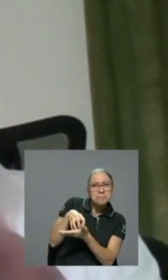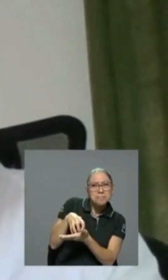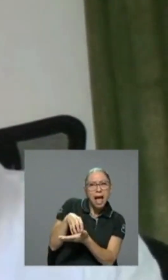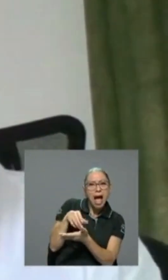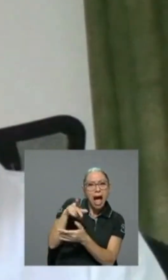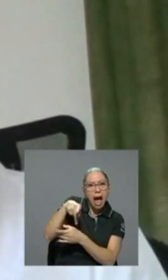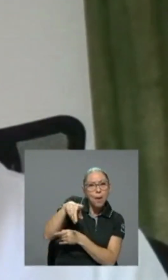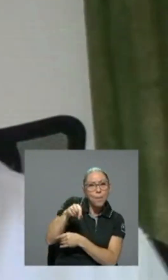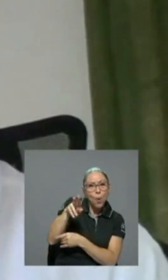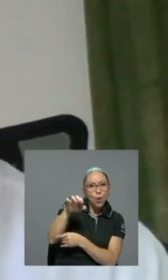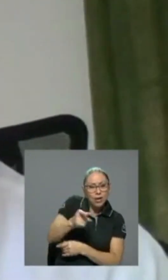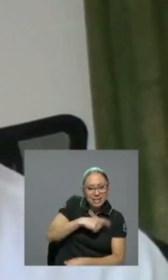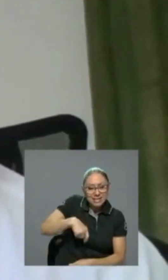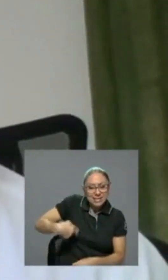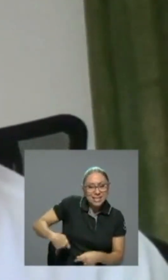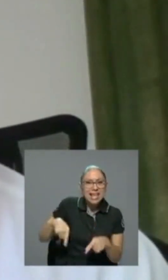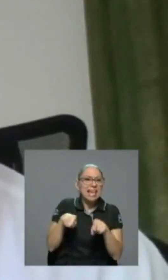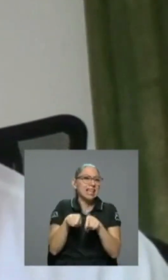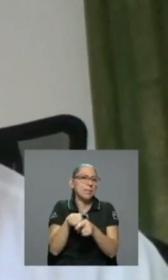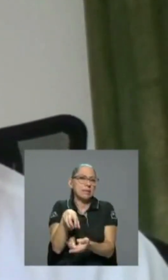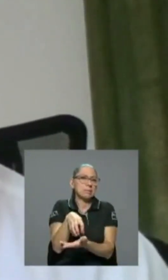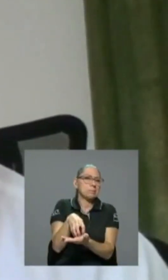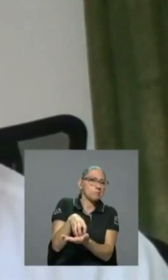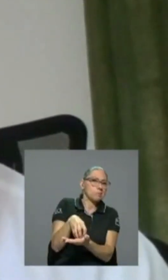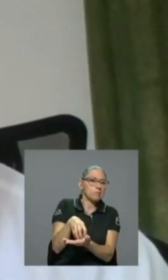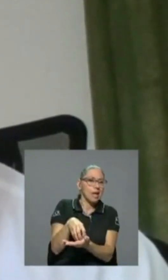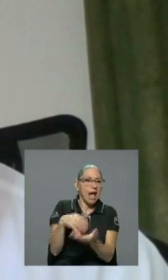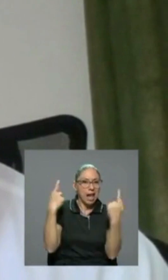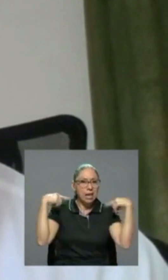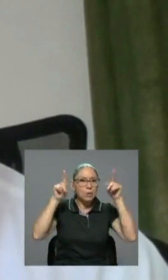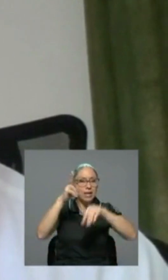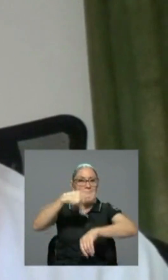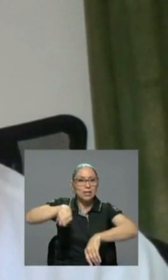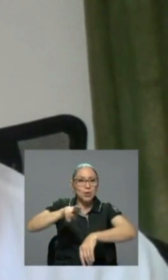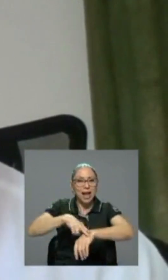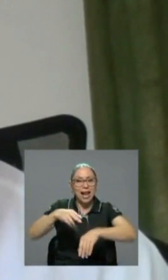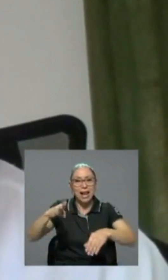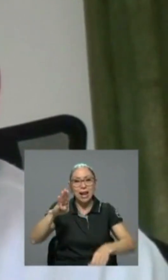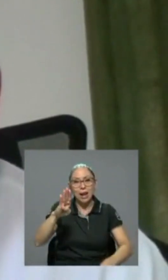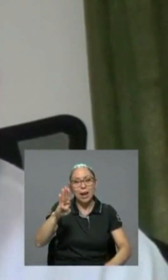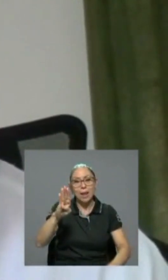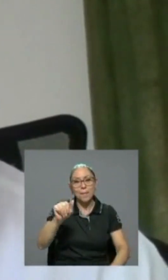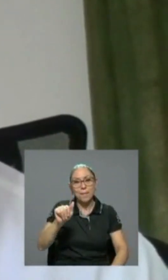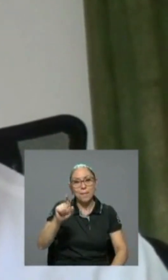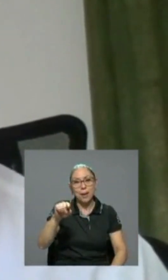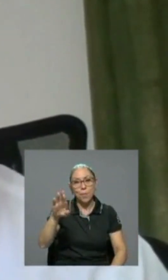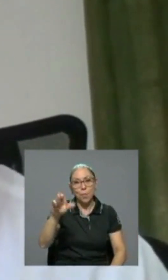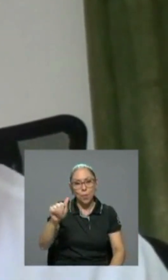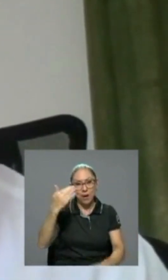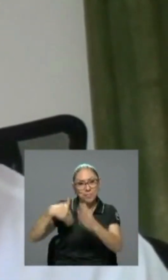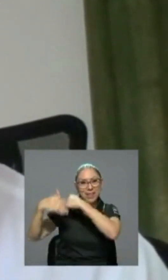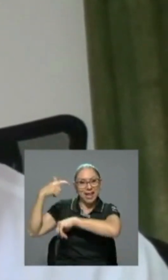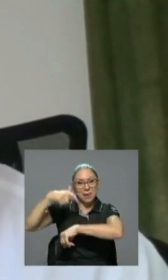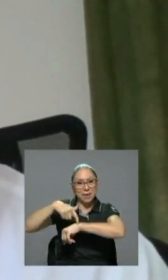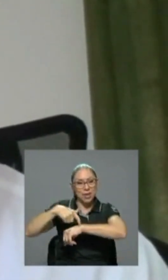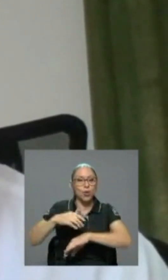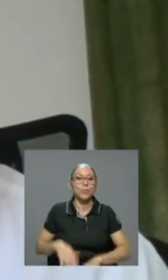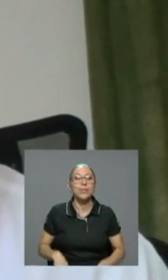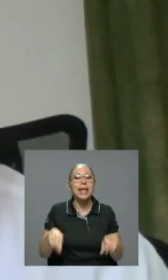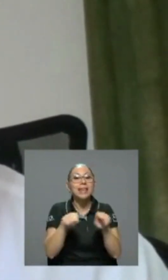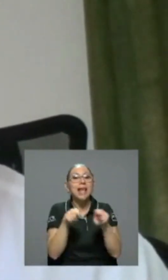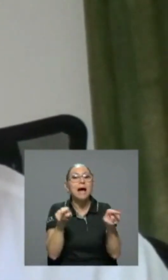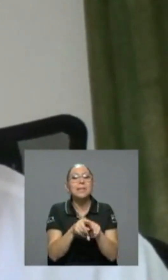monumento, al héroe homenajeado o al héroe nacional de Panamá en ese periodo. También se hablaba del por qué